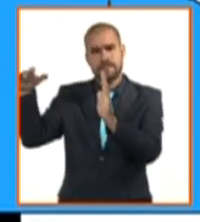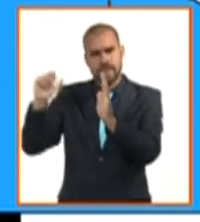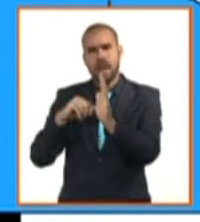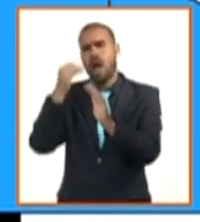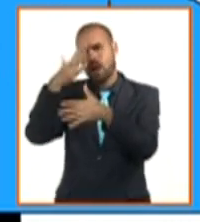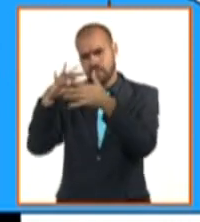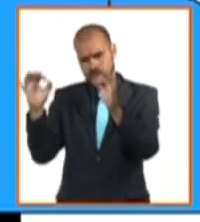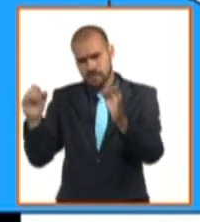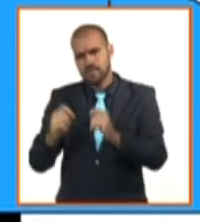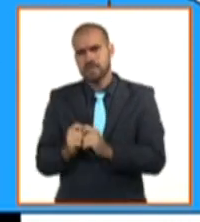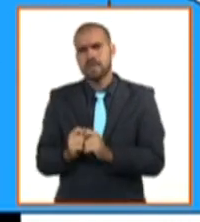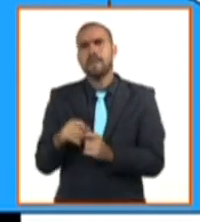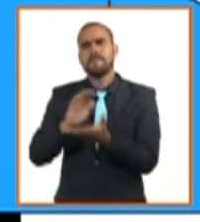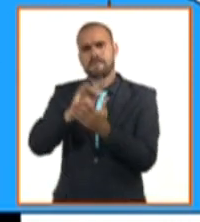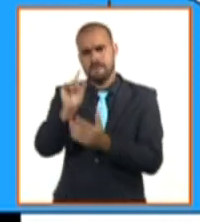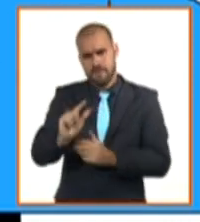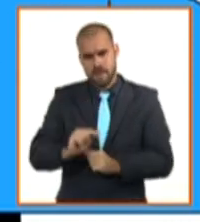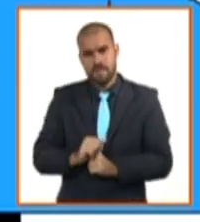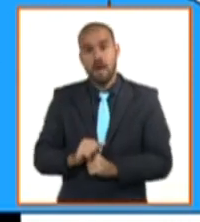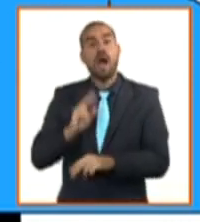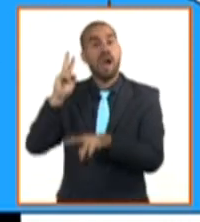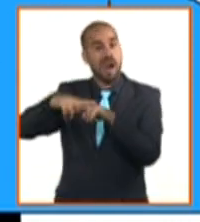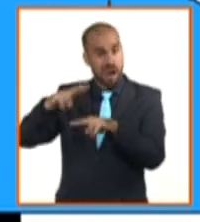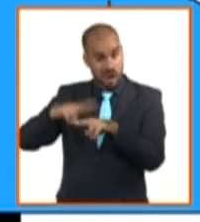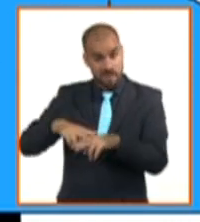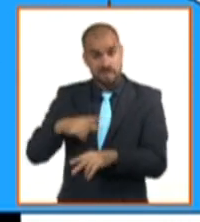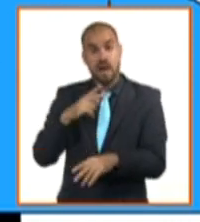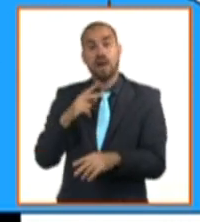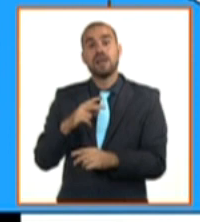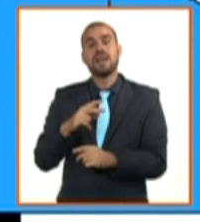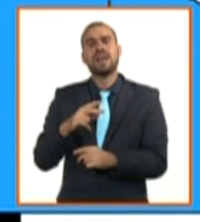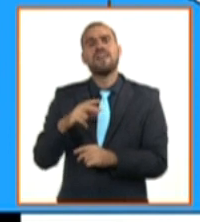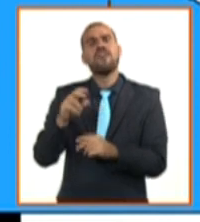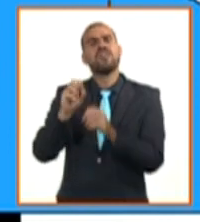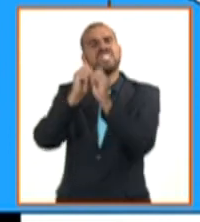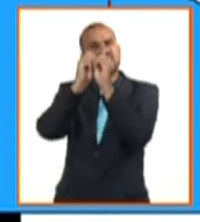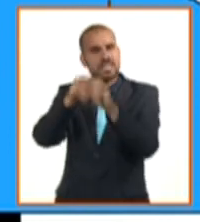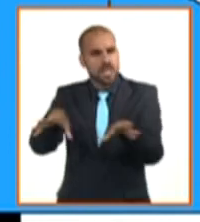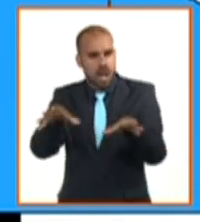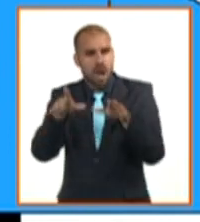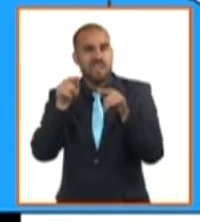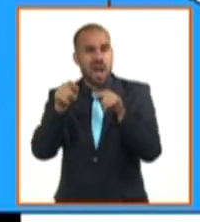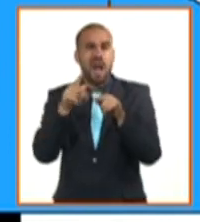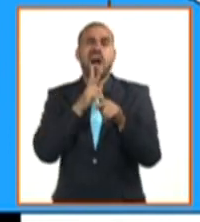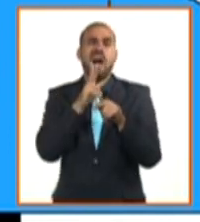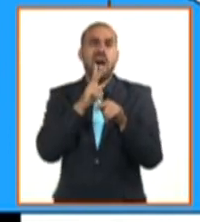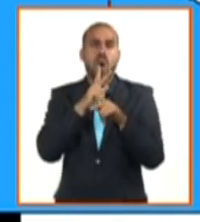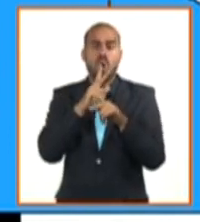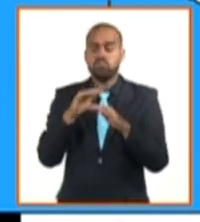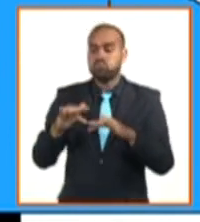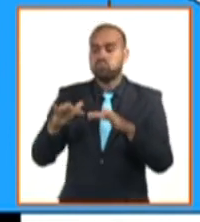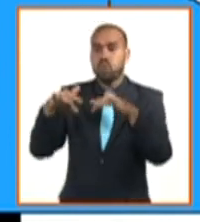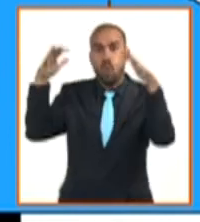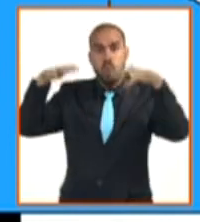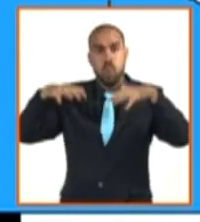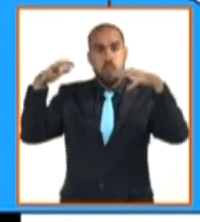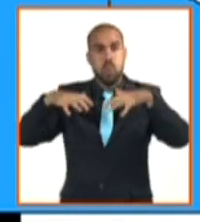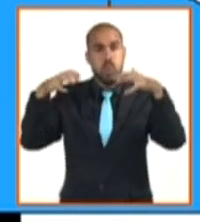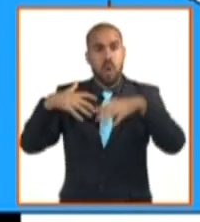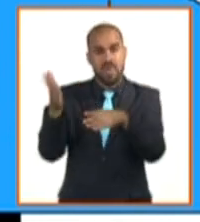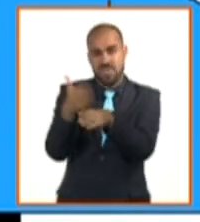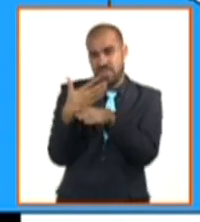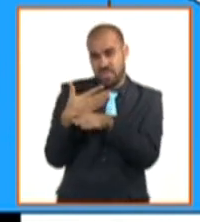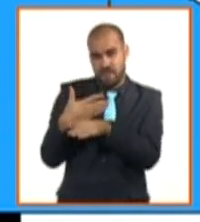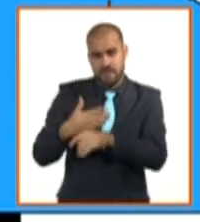mayabeque incluso en la habana santiago la vega por ejemplo ha mostrado es importante acumulado pero